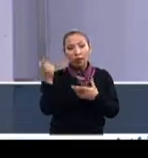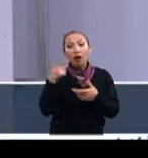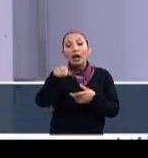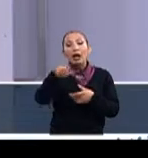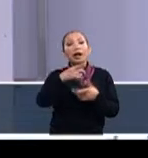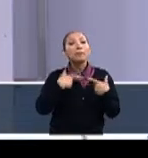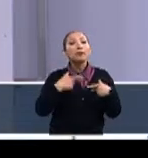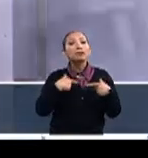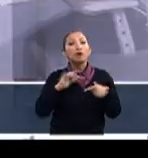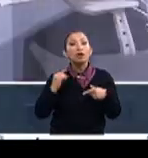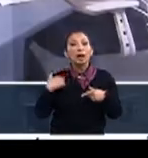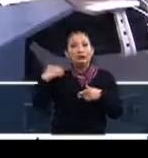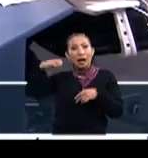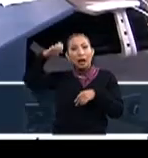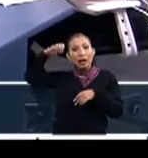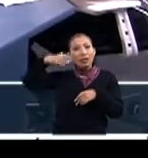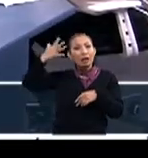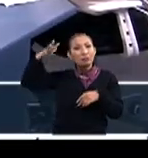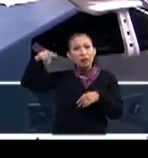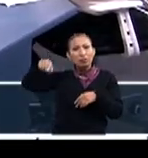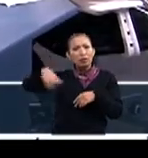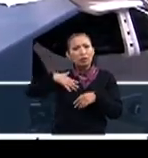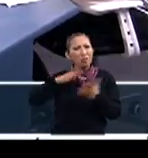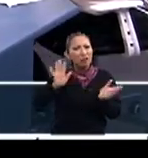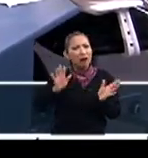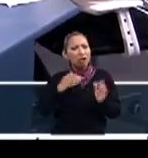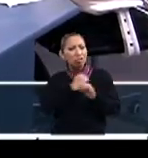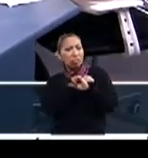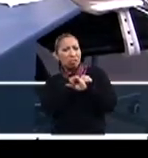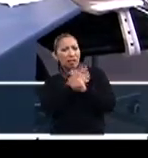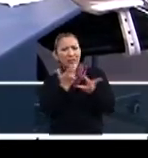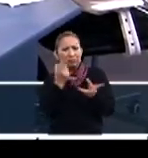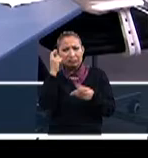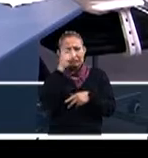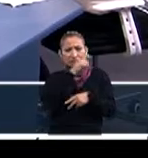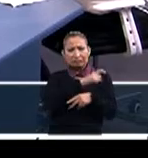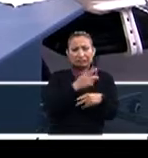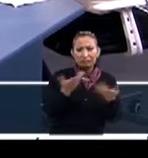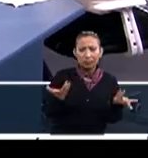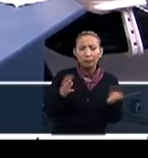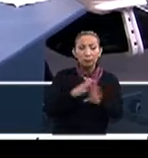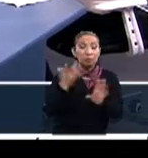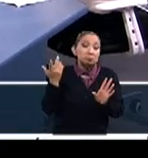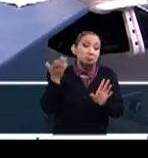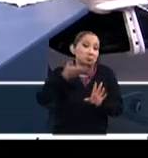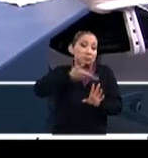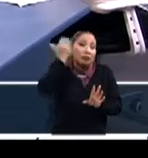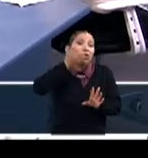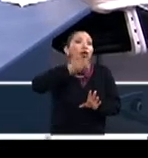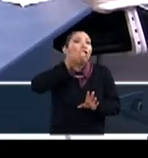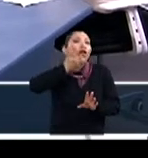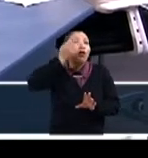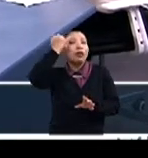que por las gentes que tenemos una mayor edad. Como que es un poco complicado, quizás por la cuestión